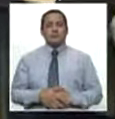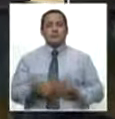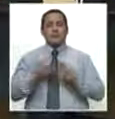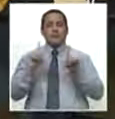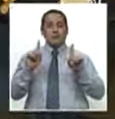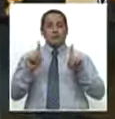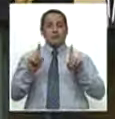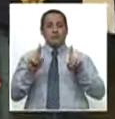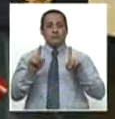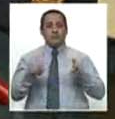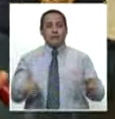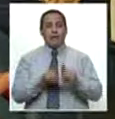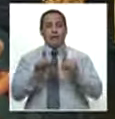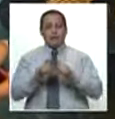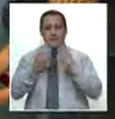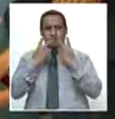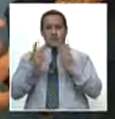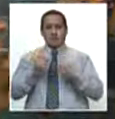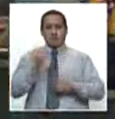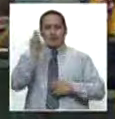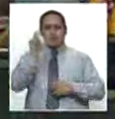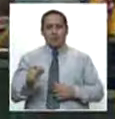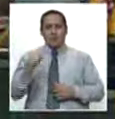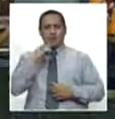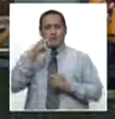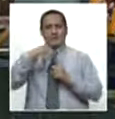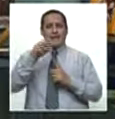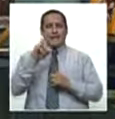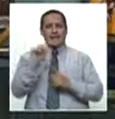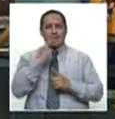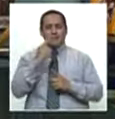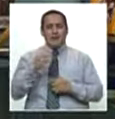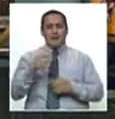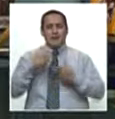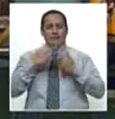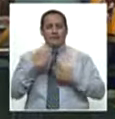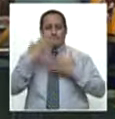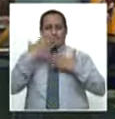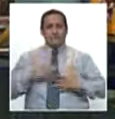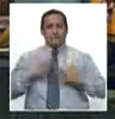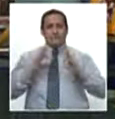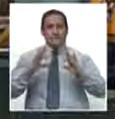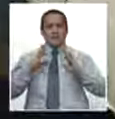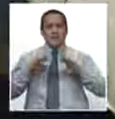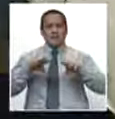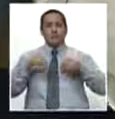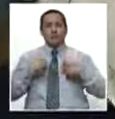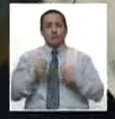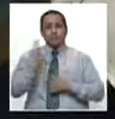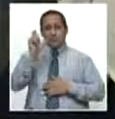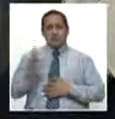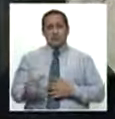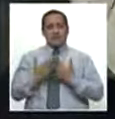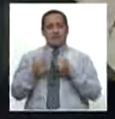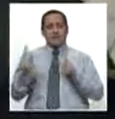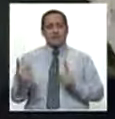Sin embargo, encontré a una terapista física que lo aceptó como alumno libre en un colegio.